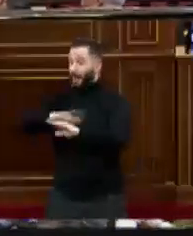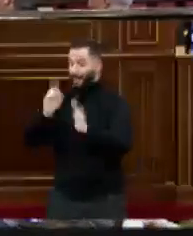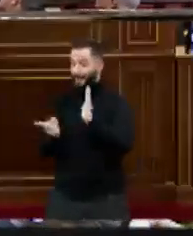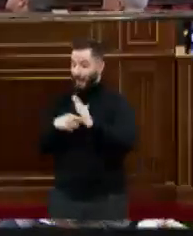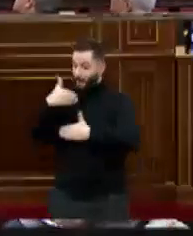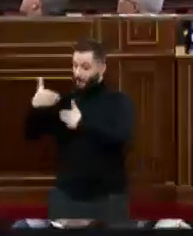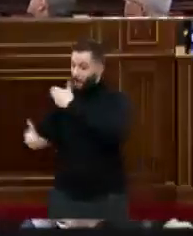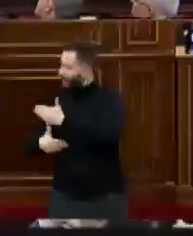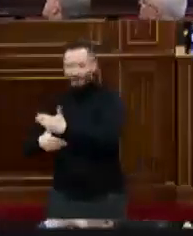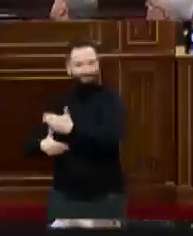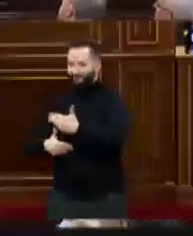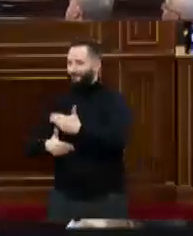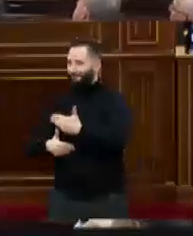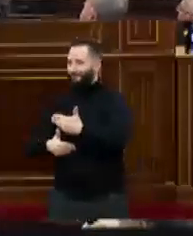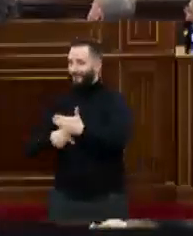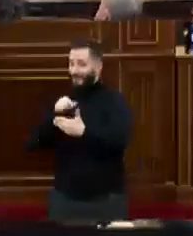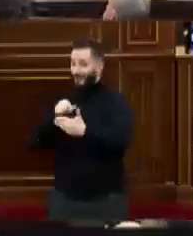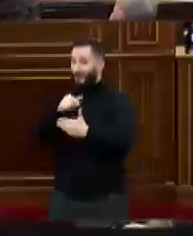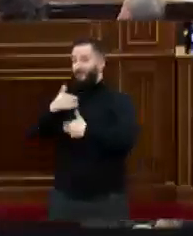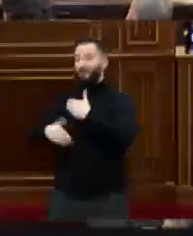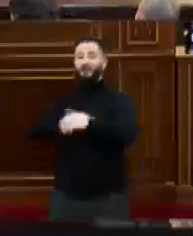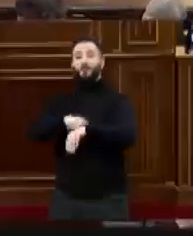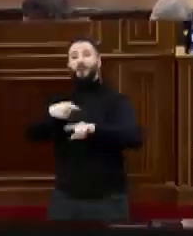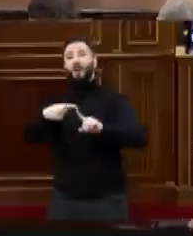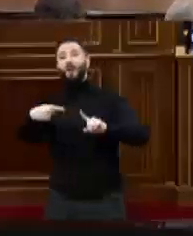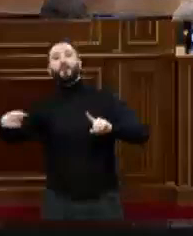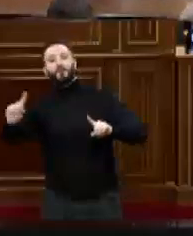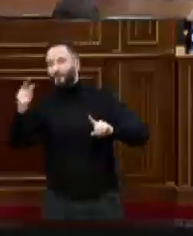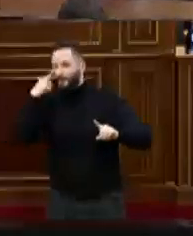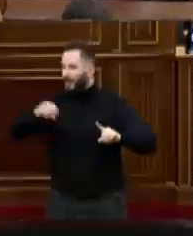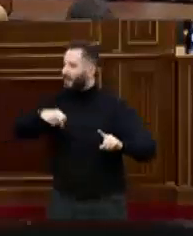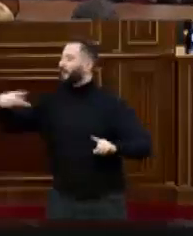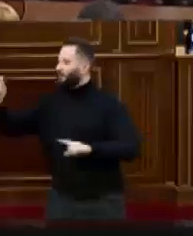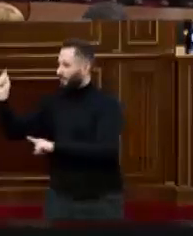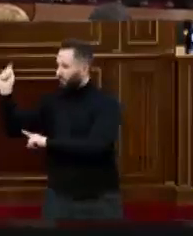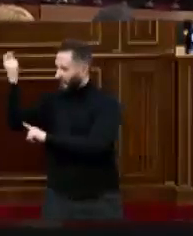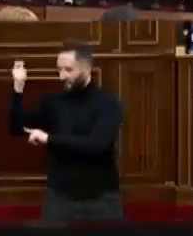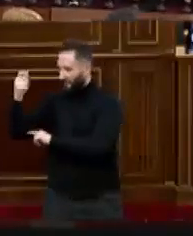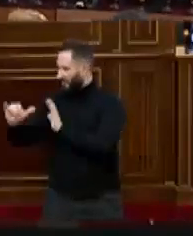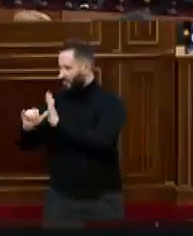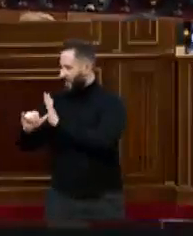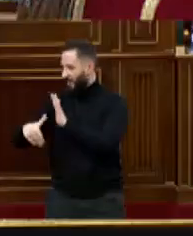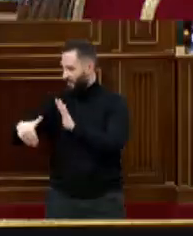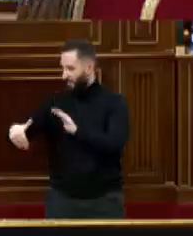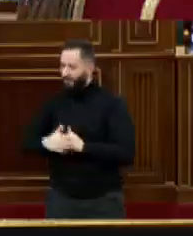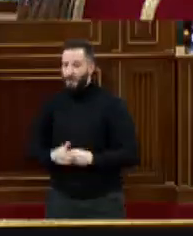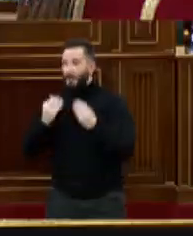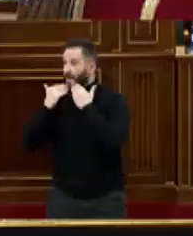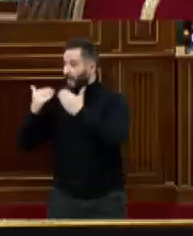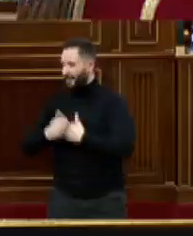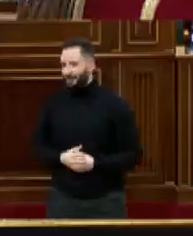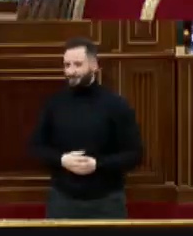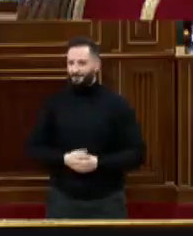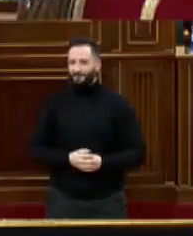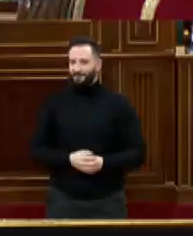proceso no sea una ley que se vaya sin edies sino que veamos sus resultados lo más cerca nos posible Muchas gracias